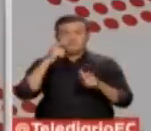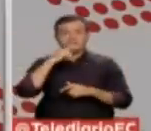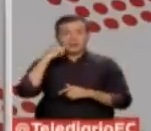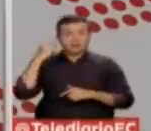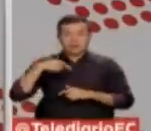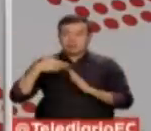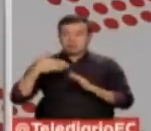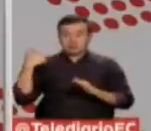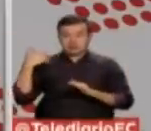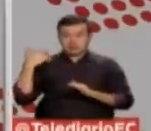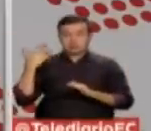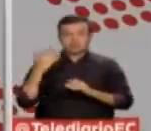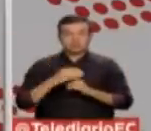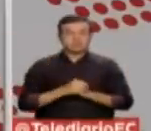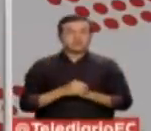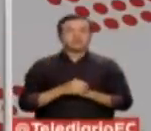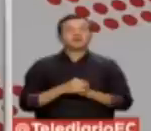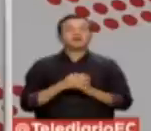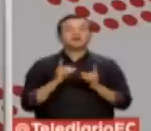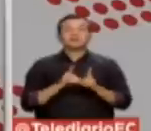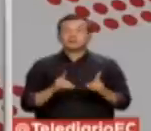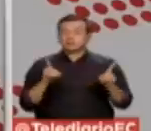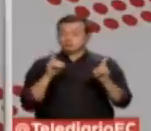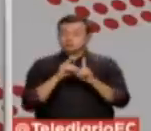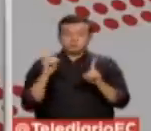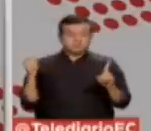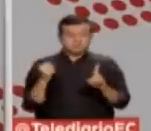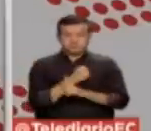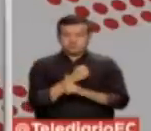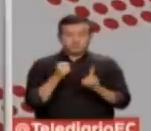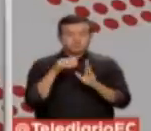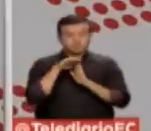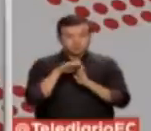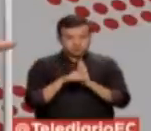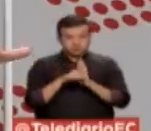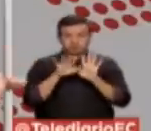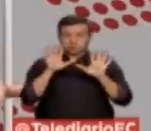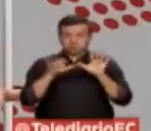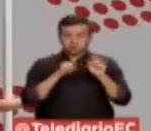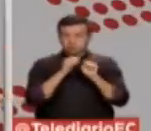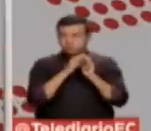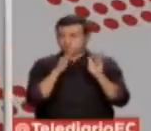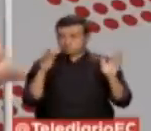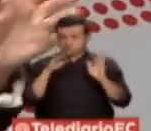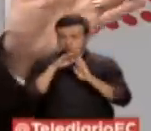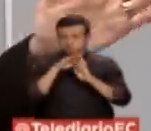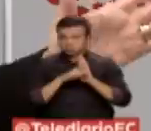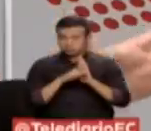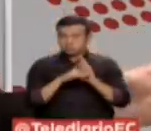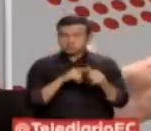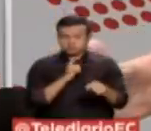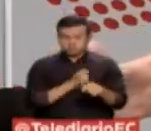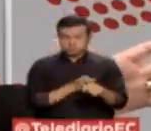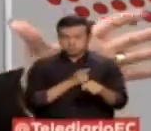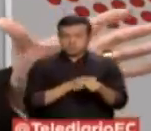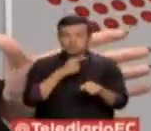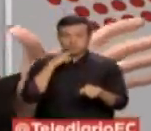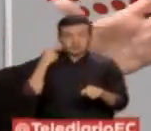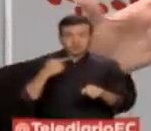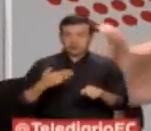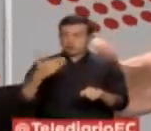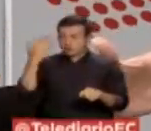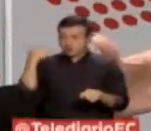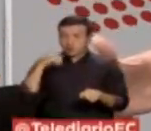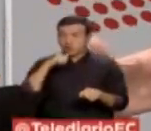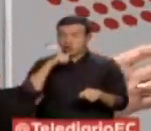acabamos de pasar hemos tenido las cifras de menor violencia de los últimos 10 años dato concreto en el feriado anterior en el